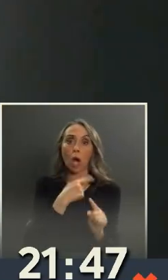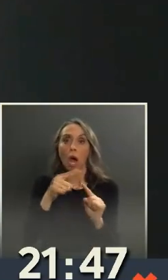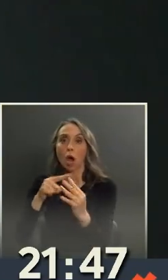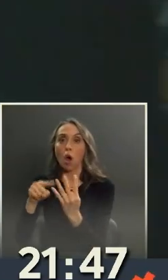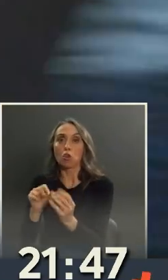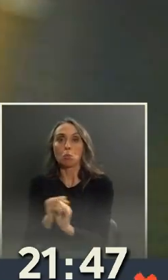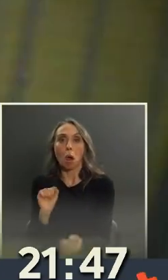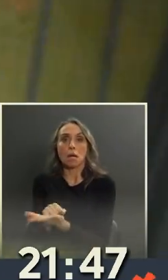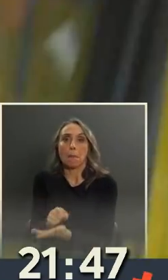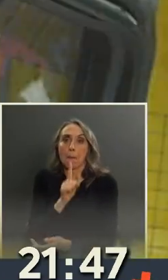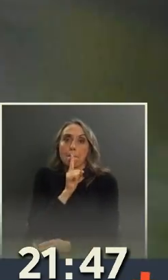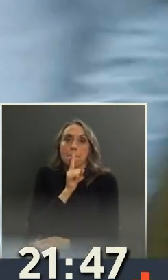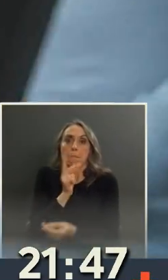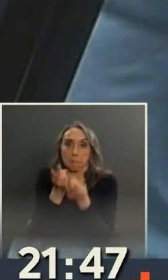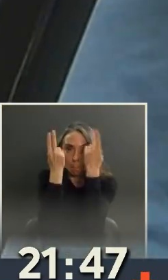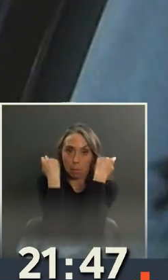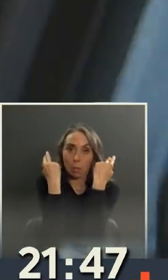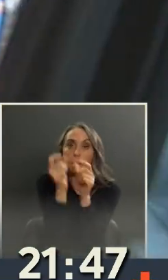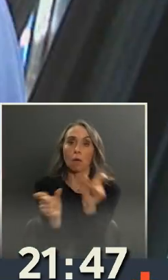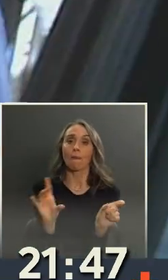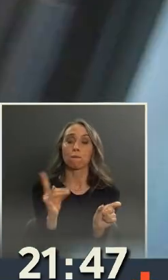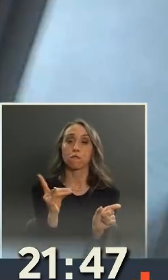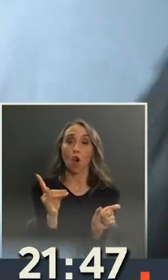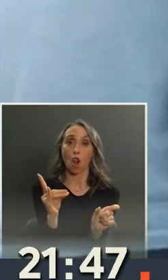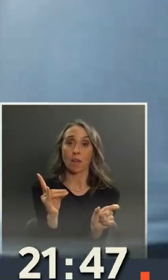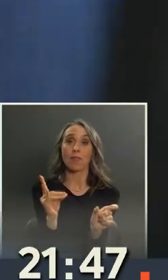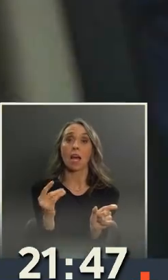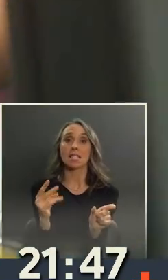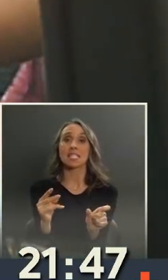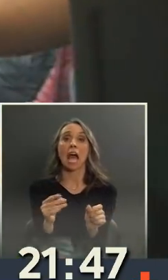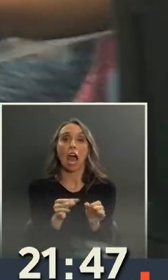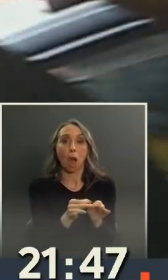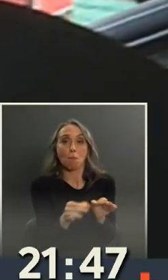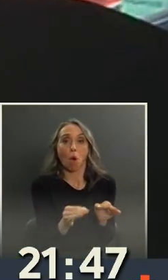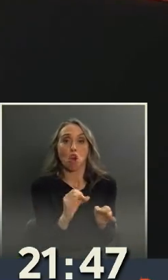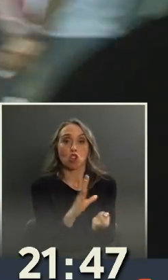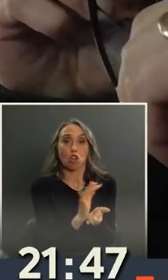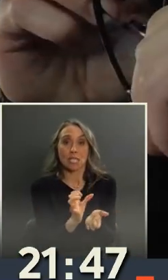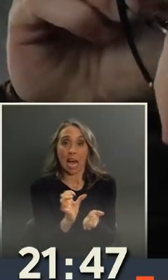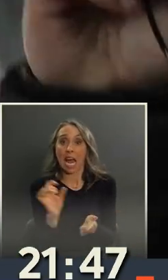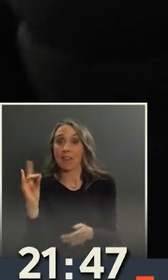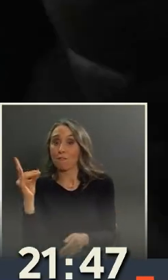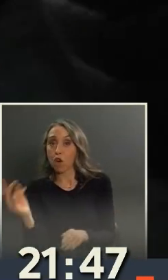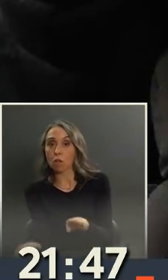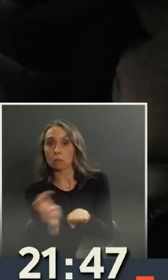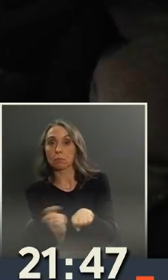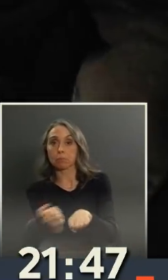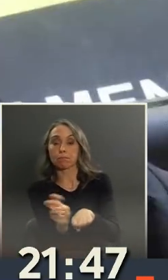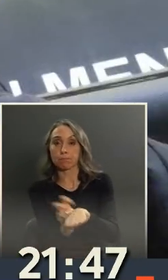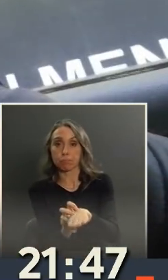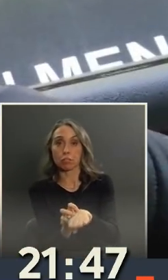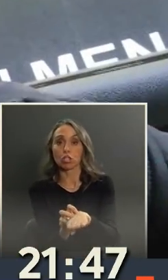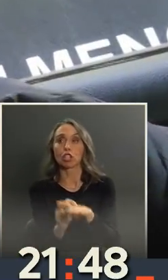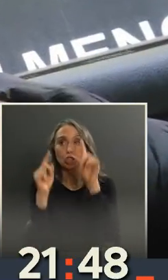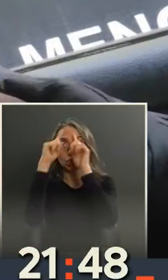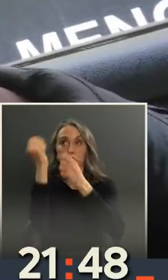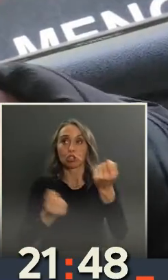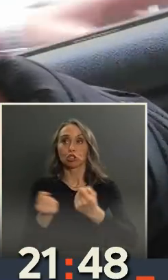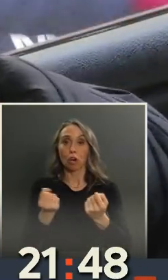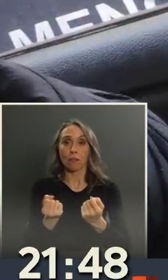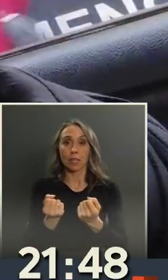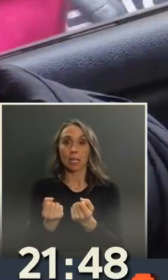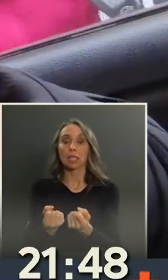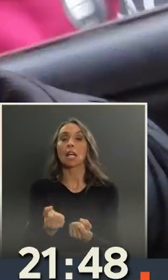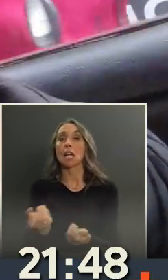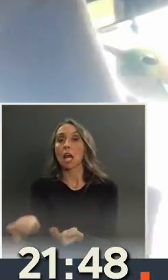reclamar. Los bolivianos que acaban de pasar Colchane completan la nómina de pasajeros, al tiempo que el chofer nos informa los pasos